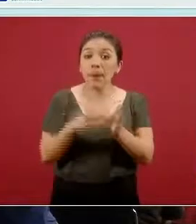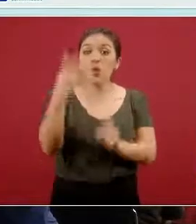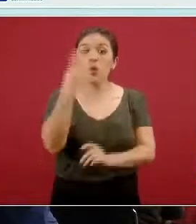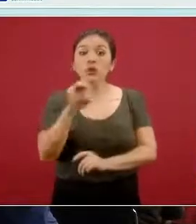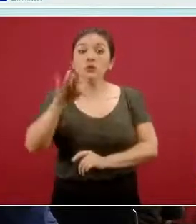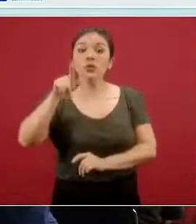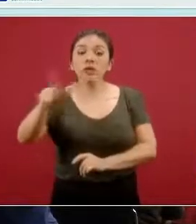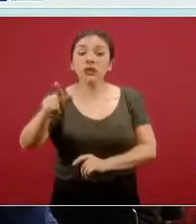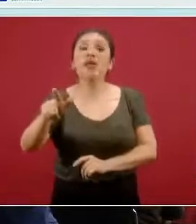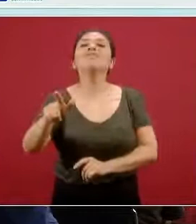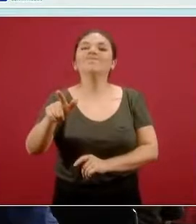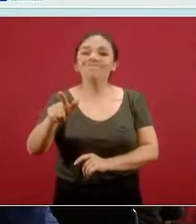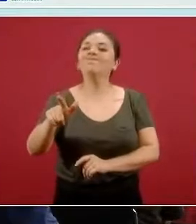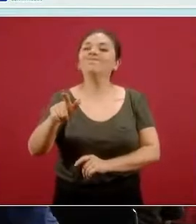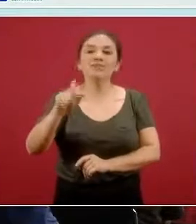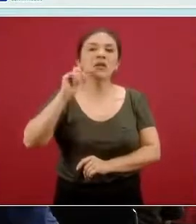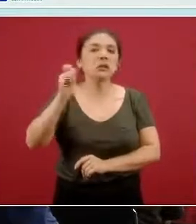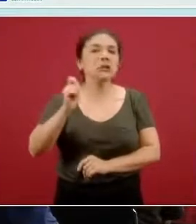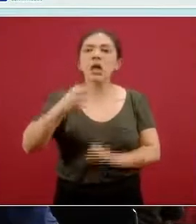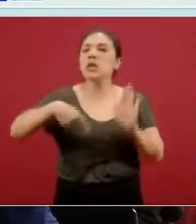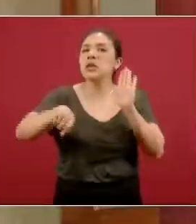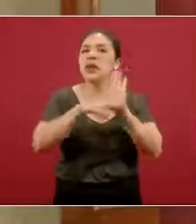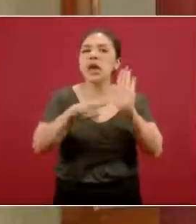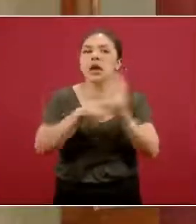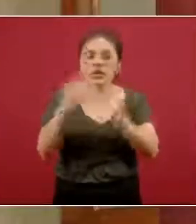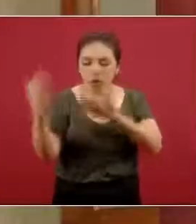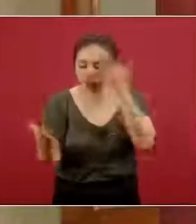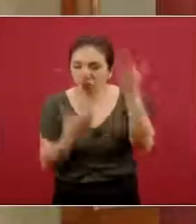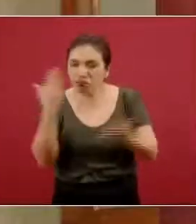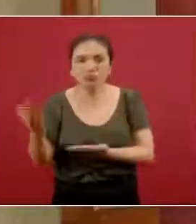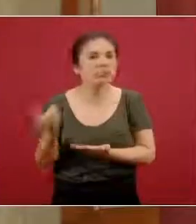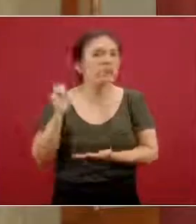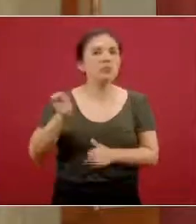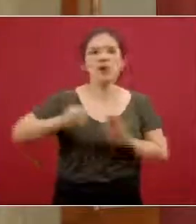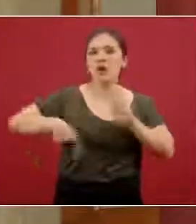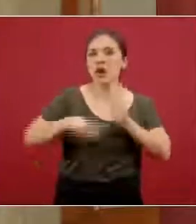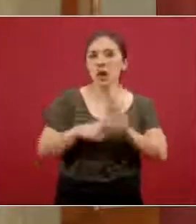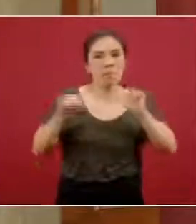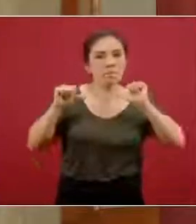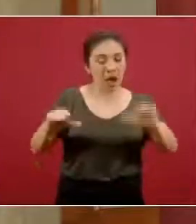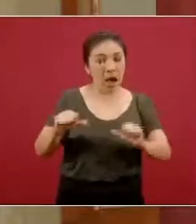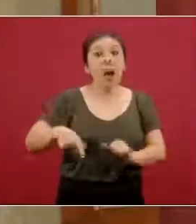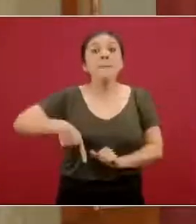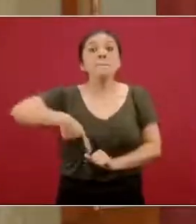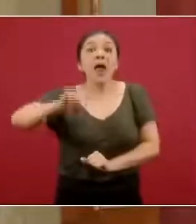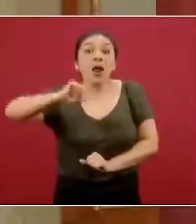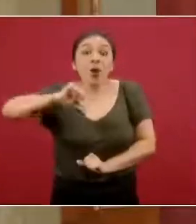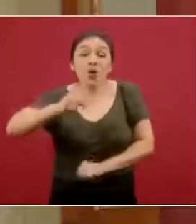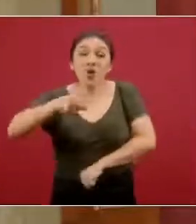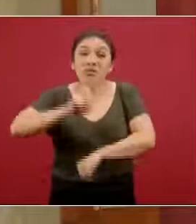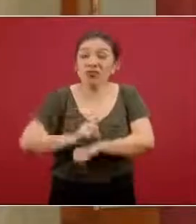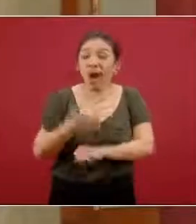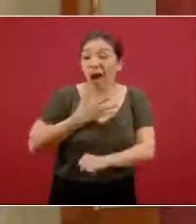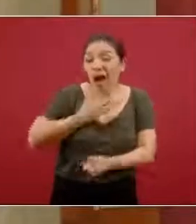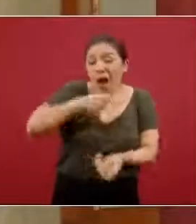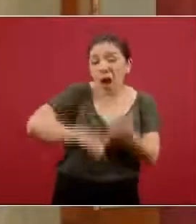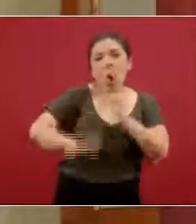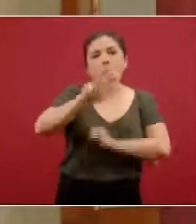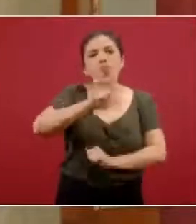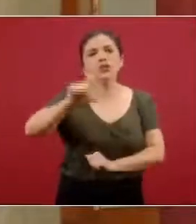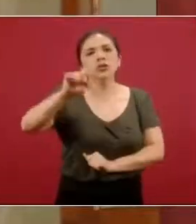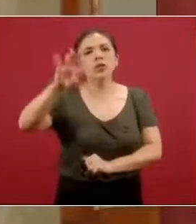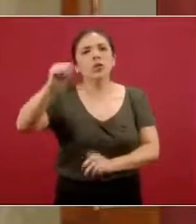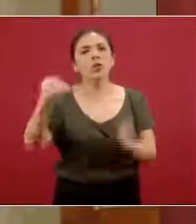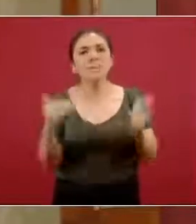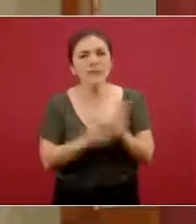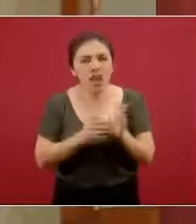987.457 han sido descartadas porque dieron negativo a la prueba, pero así también, y para el día de hoy, un poco más de